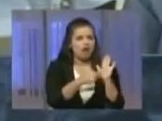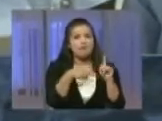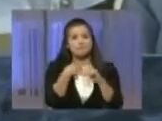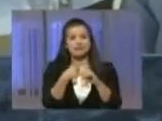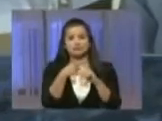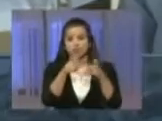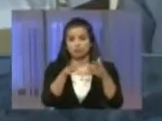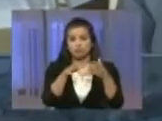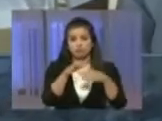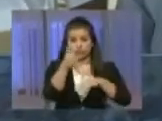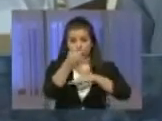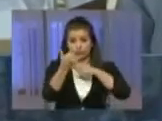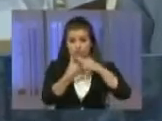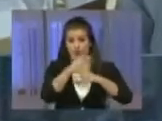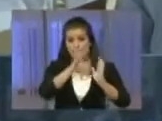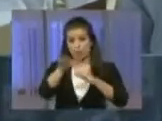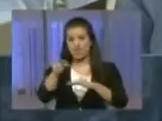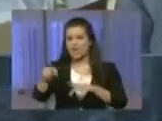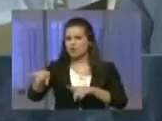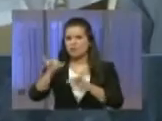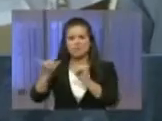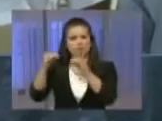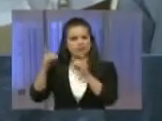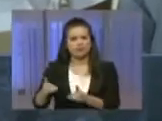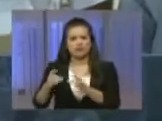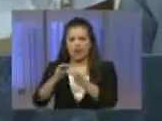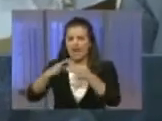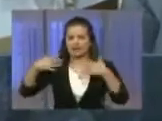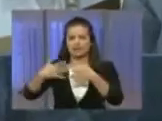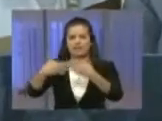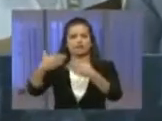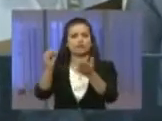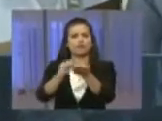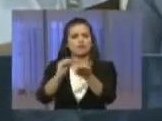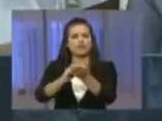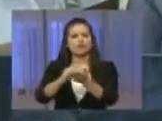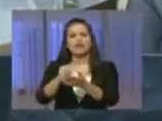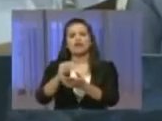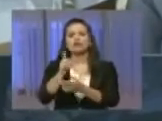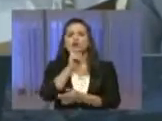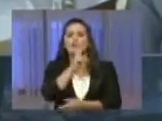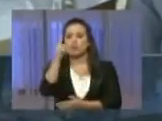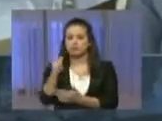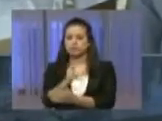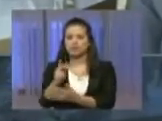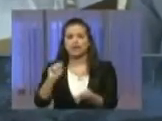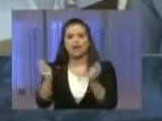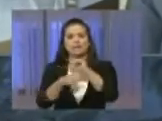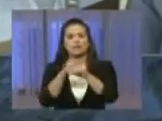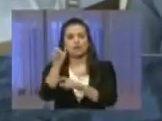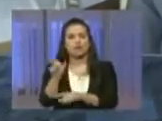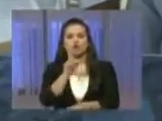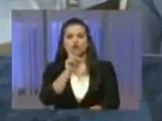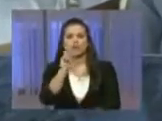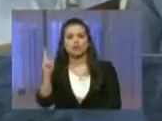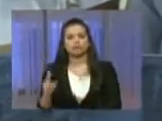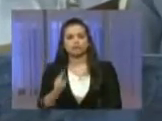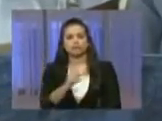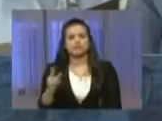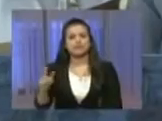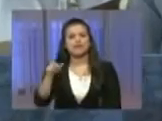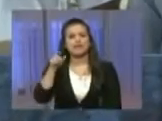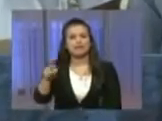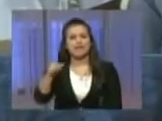país ellos mismos han decidido rebautizar con el nombre del Gran